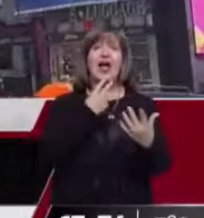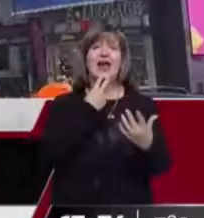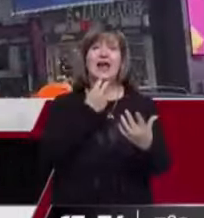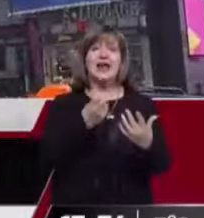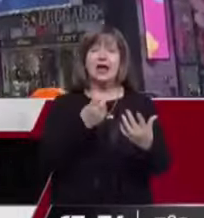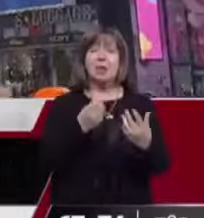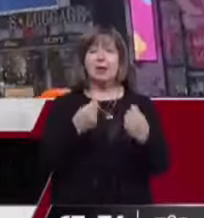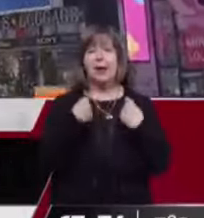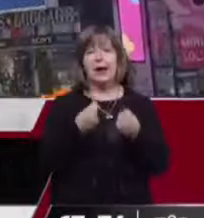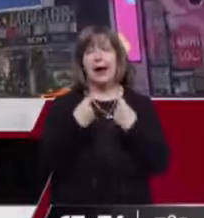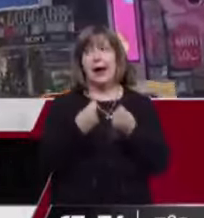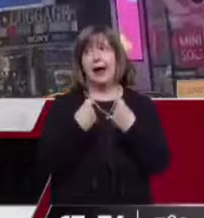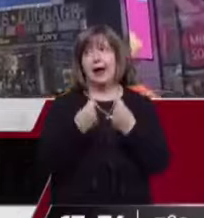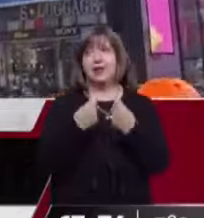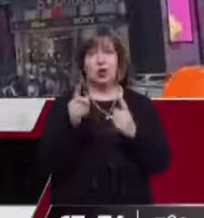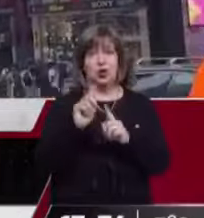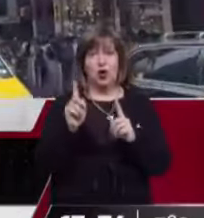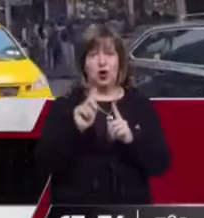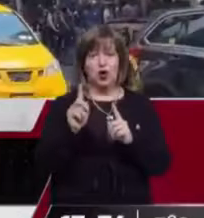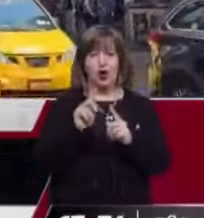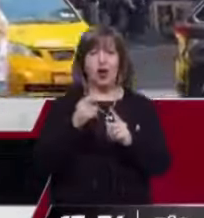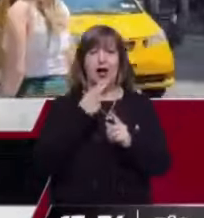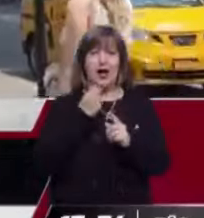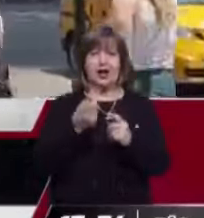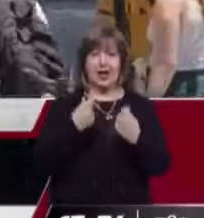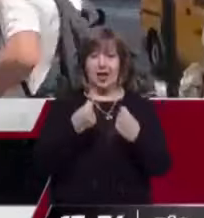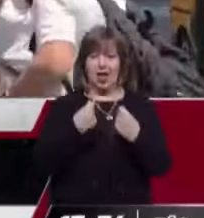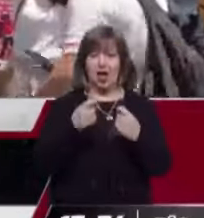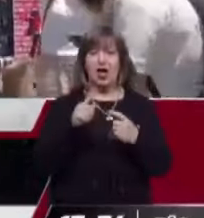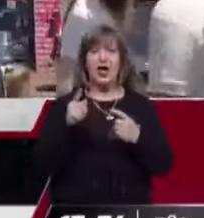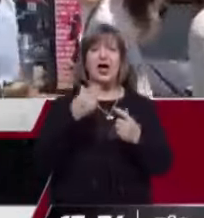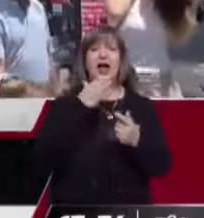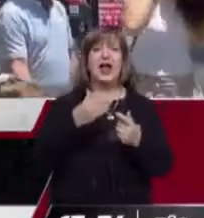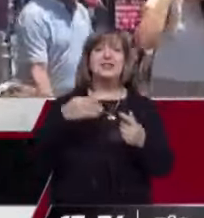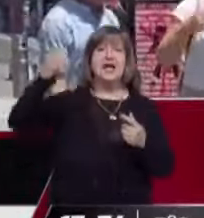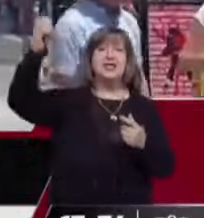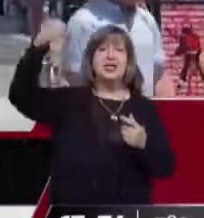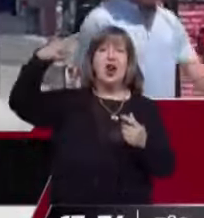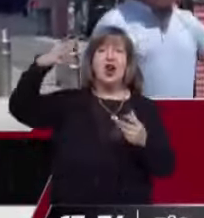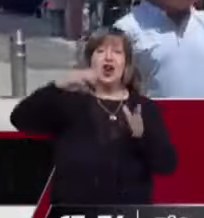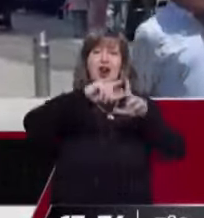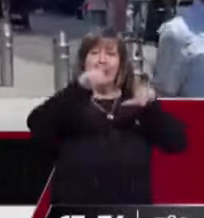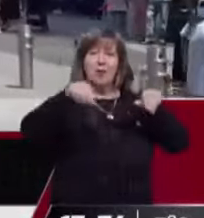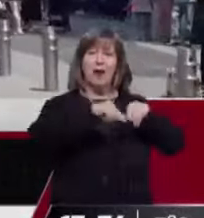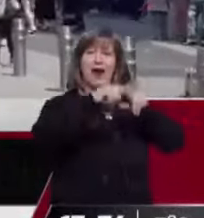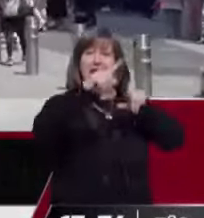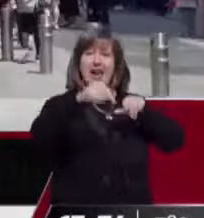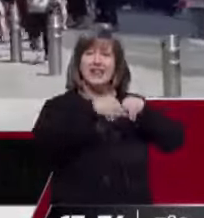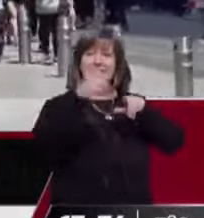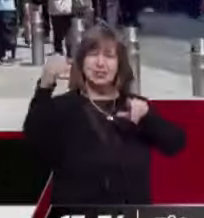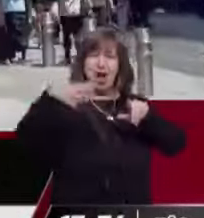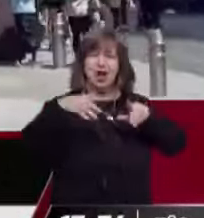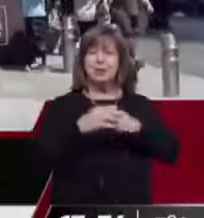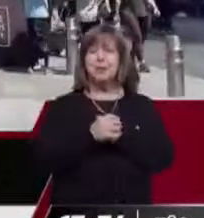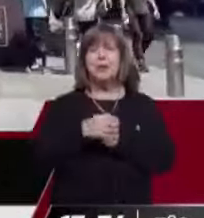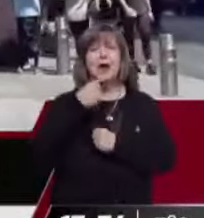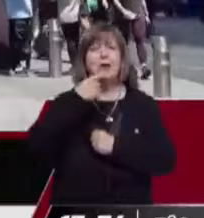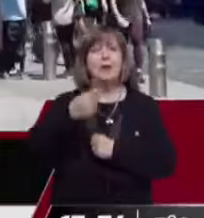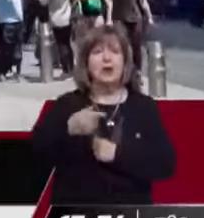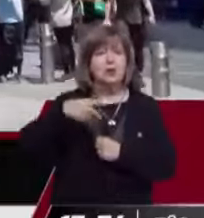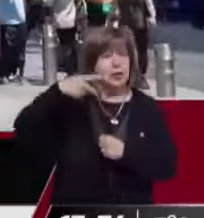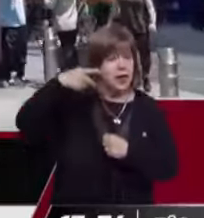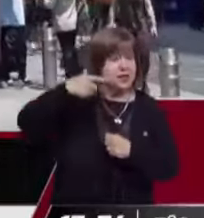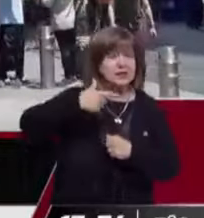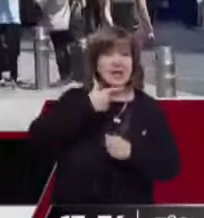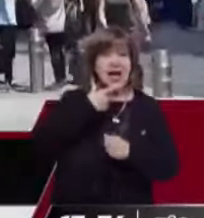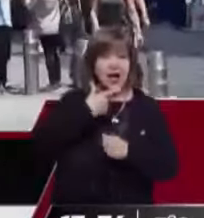evitar que se diga que derrochan energía. Usted que todo lo sabe, ¿arriesga un resultado Argentina-Chile esta noche? Ojo que tenemos